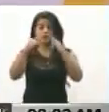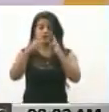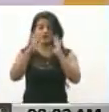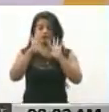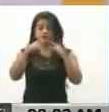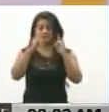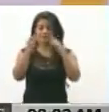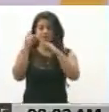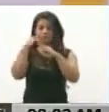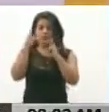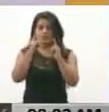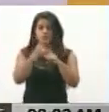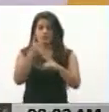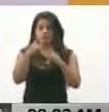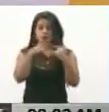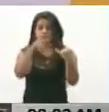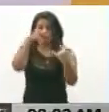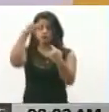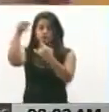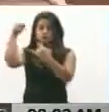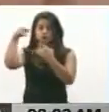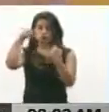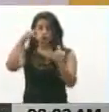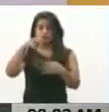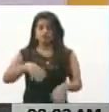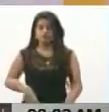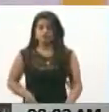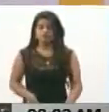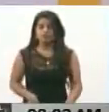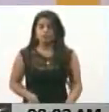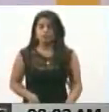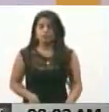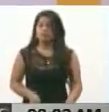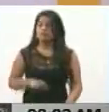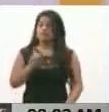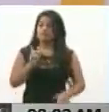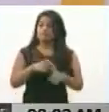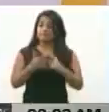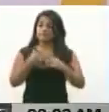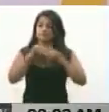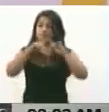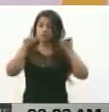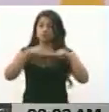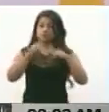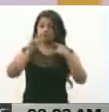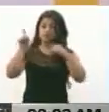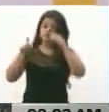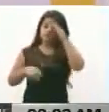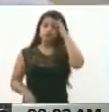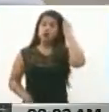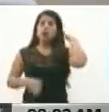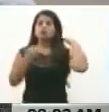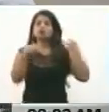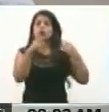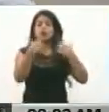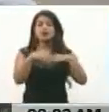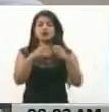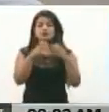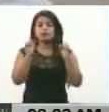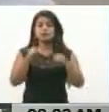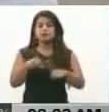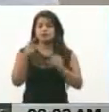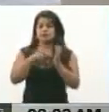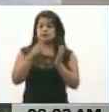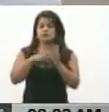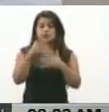mención hace pocos minutos. Así que, en una lámina vemos cómo muchos organismos intervienen